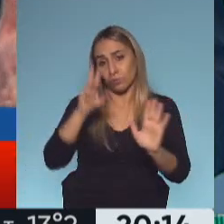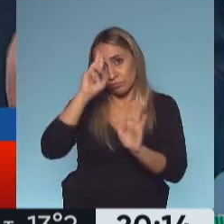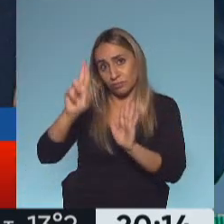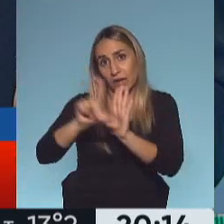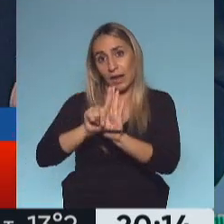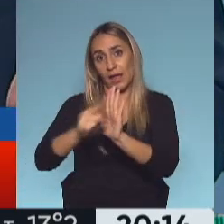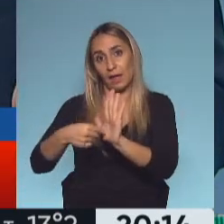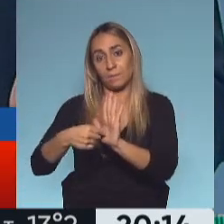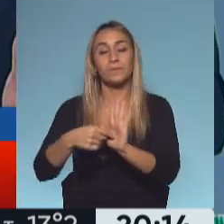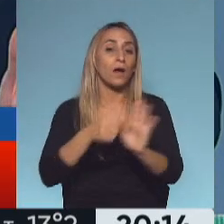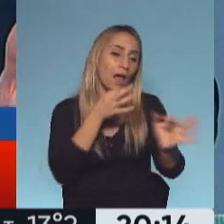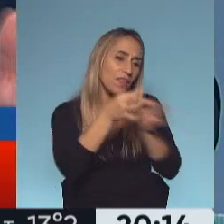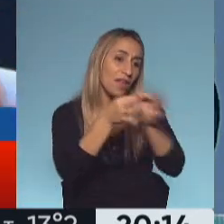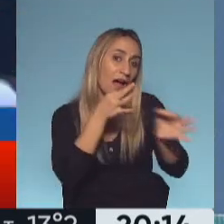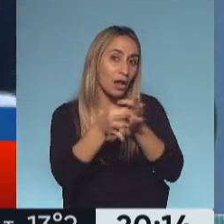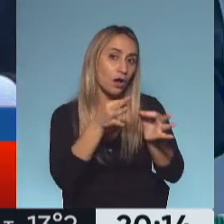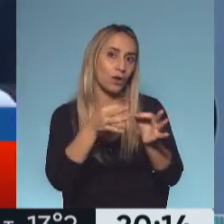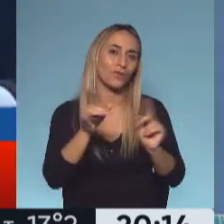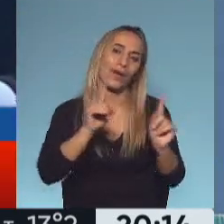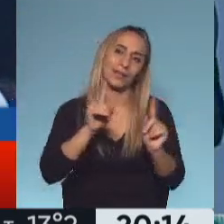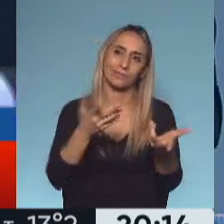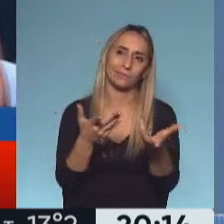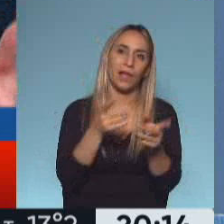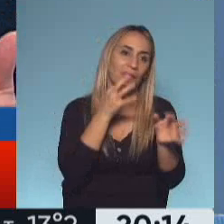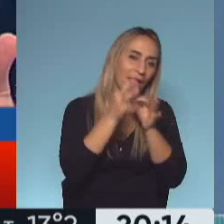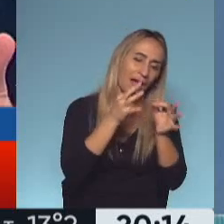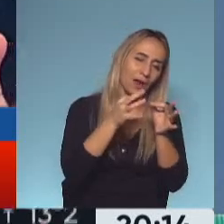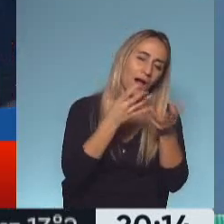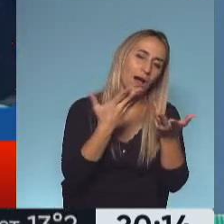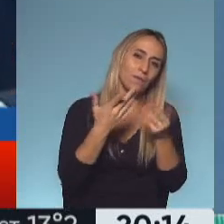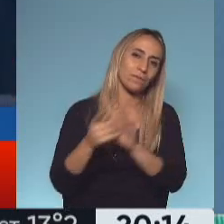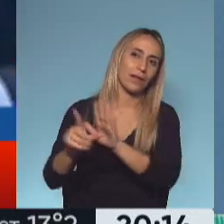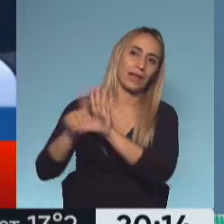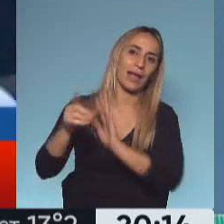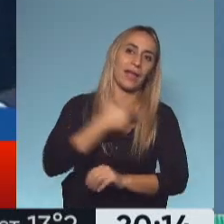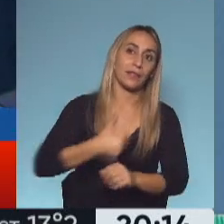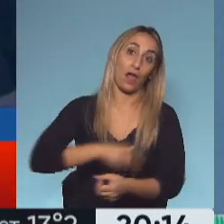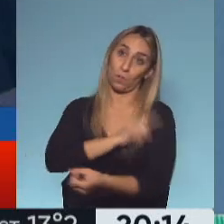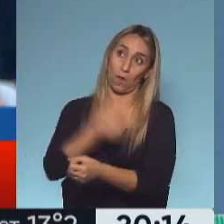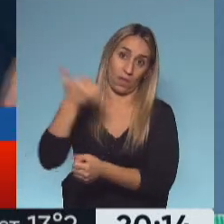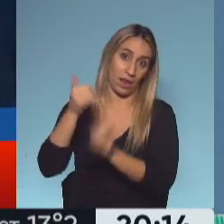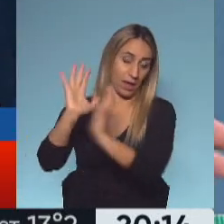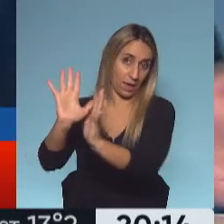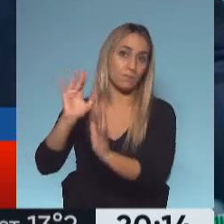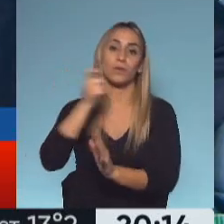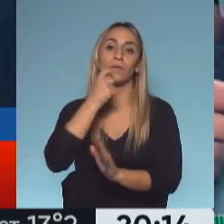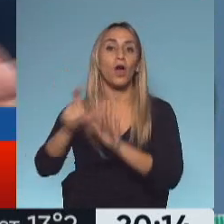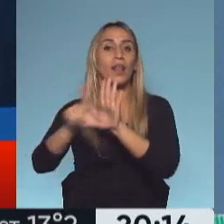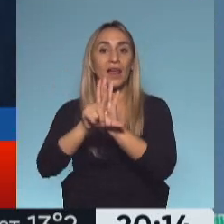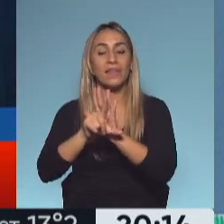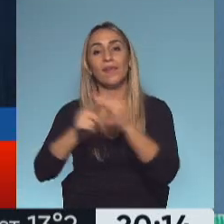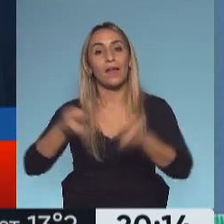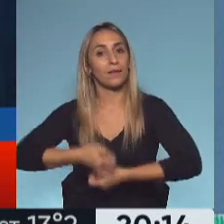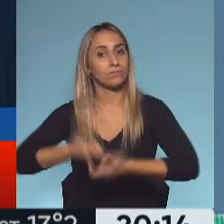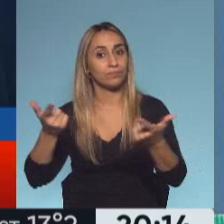el diálogo de ninguna manera suplanta o invalida el uso de las capacidades del Estado, la ley de abastecimiento. Por ejemplo, en el mes de